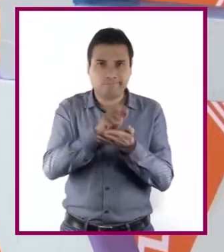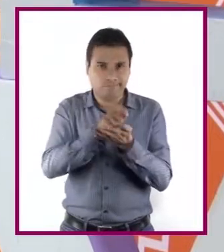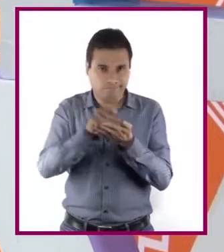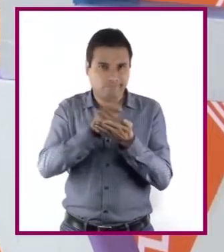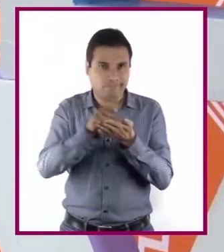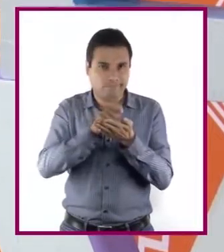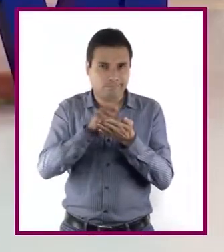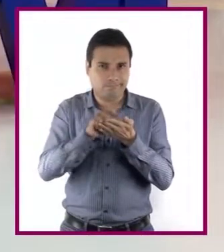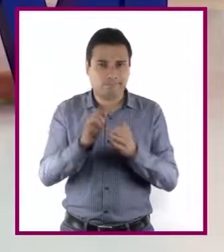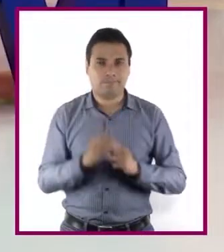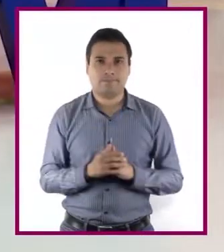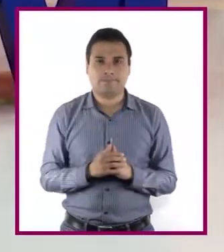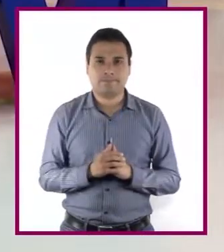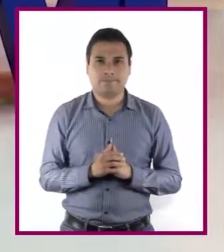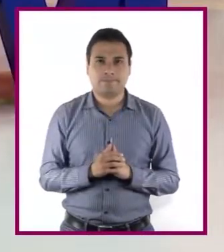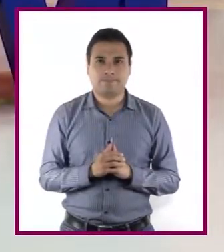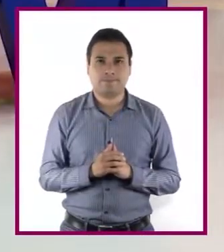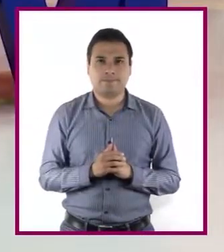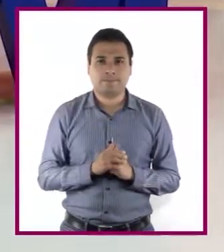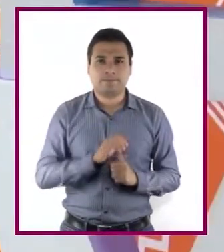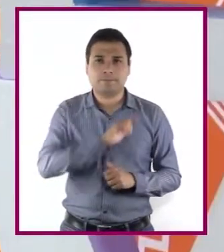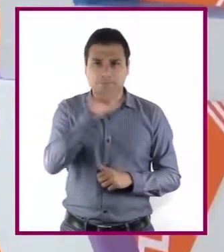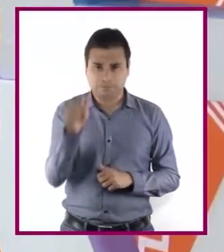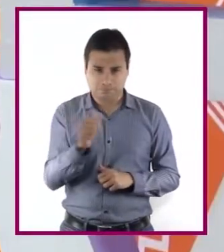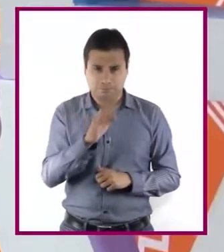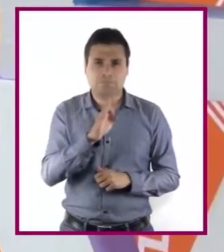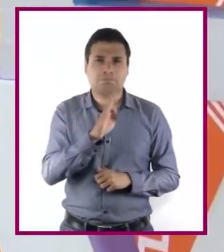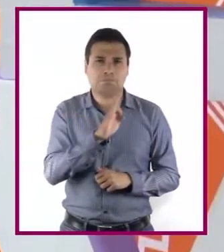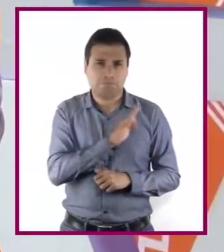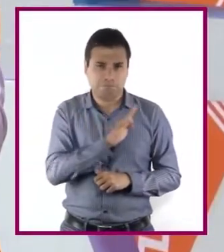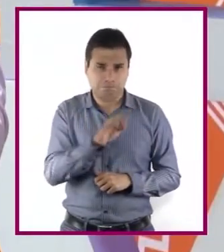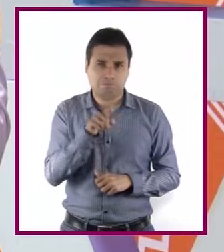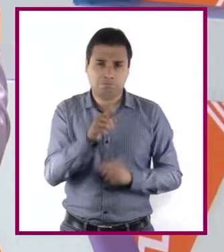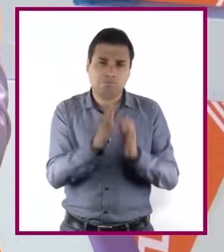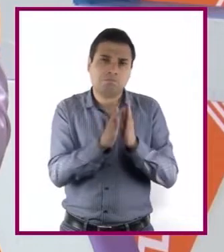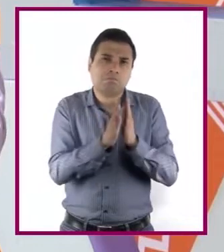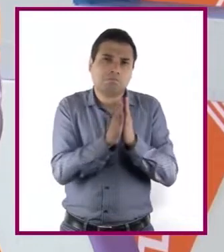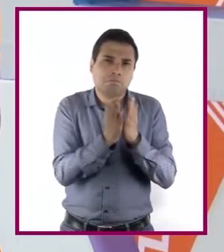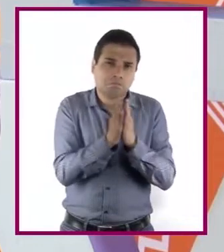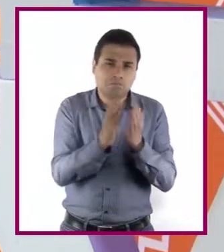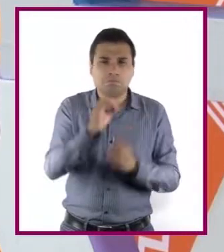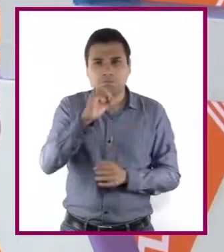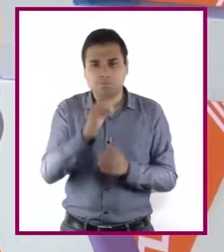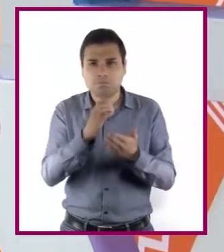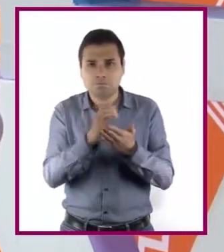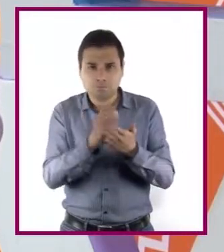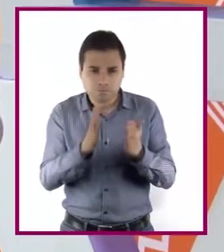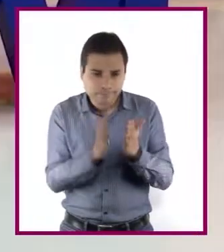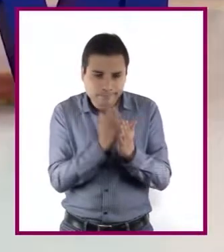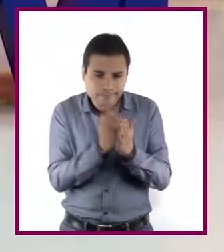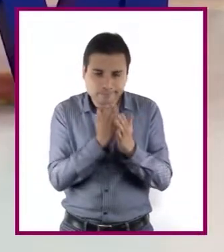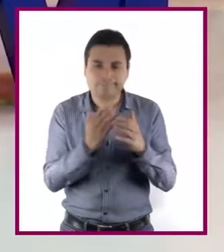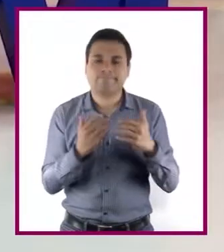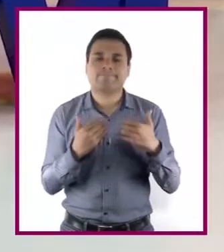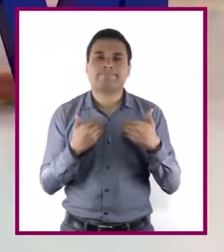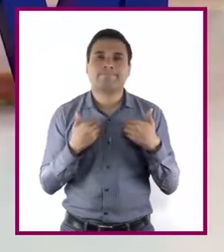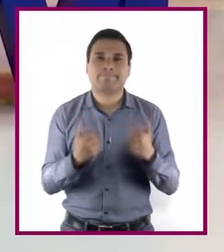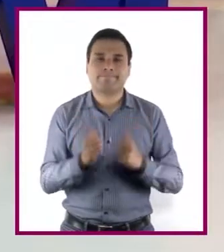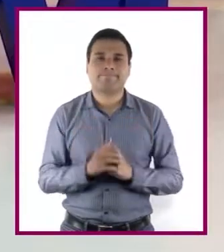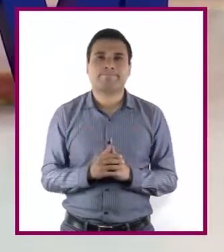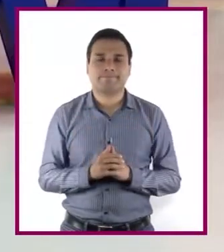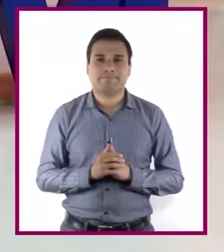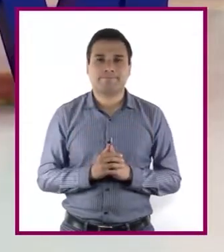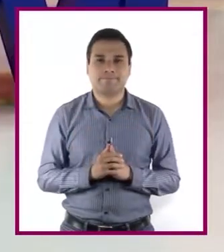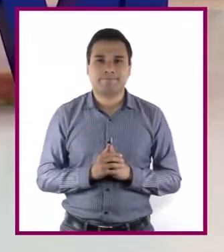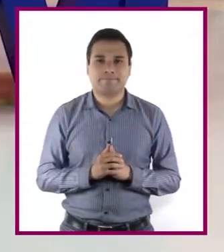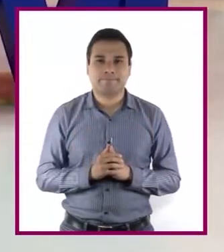los planteamientos, pues muchas las podrán resolver al momento de consultar su libro de texto y revisar sus apuntes. Para continuar con